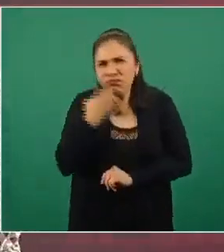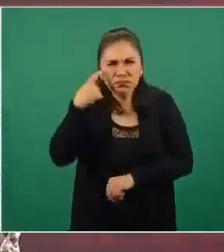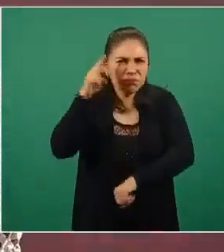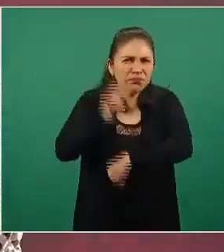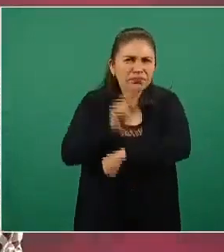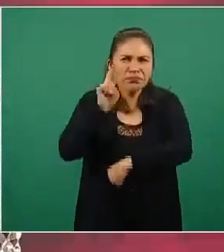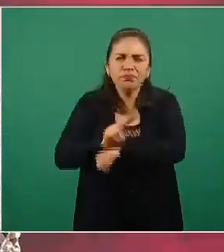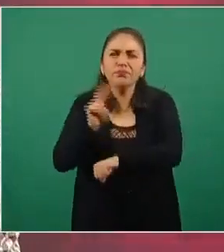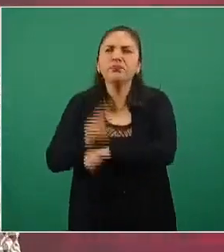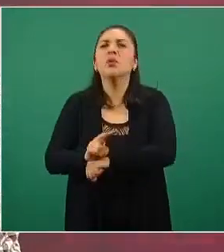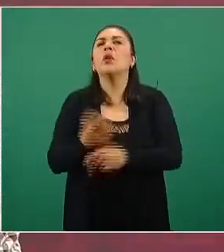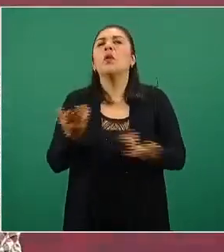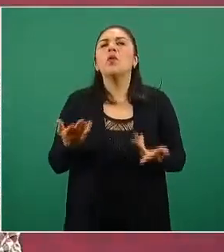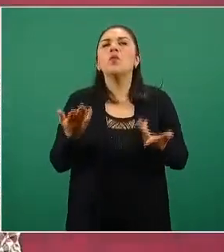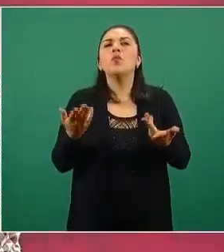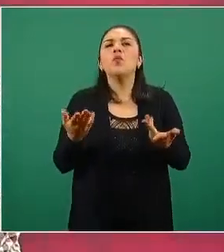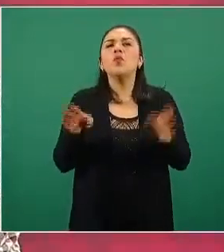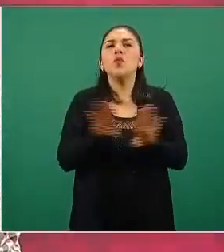verificaciones o las